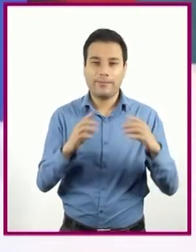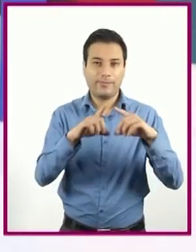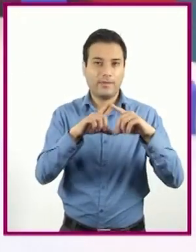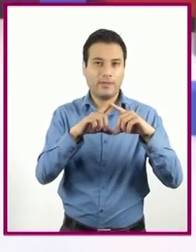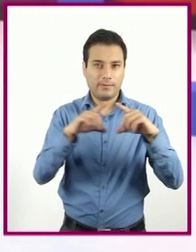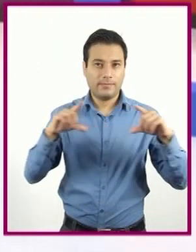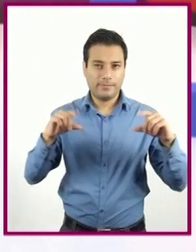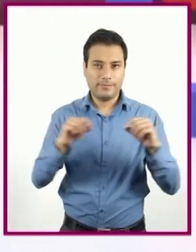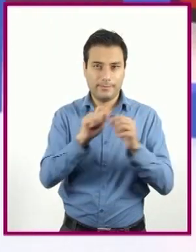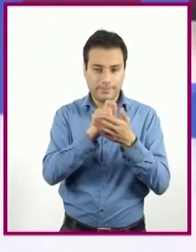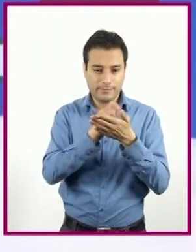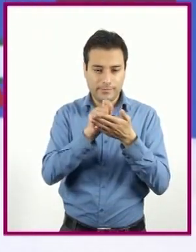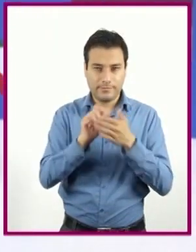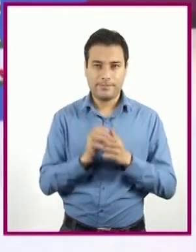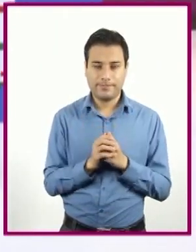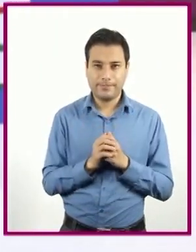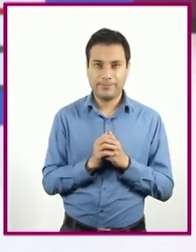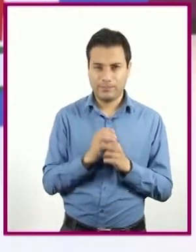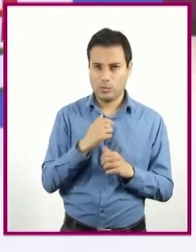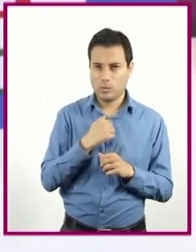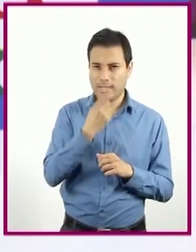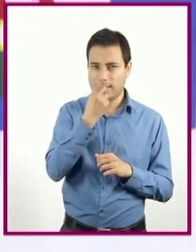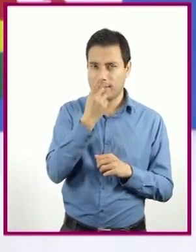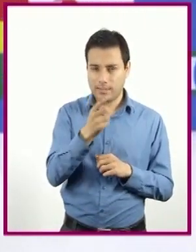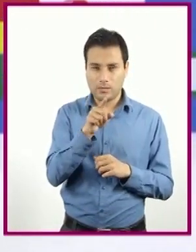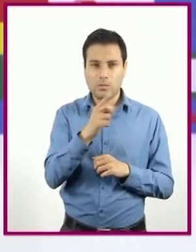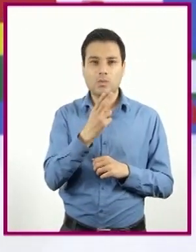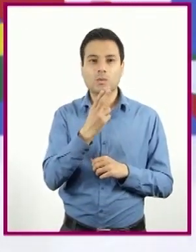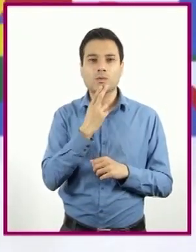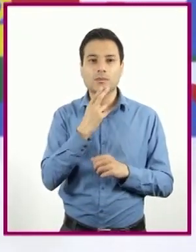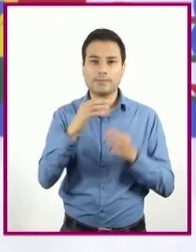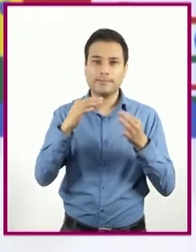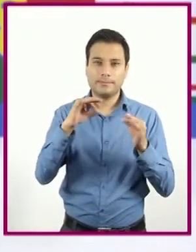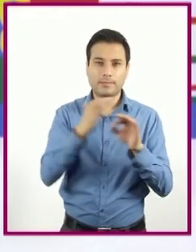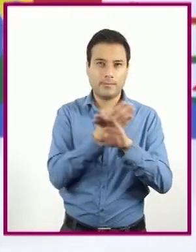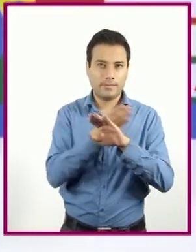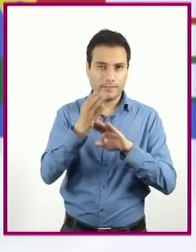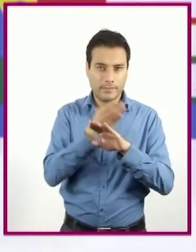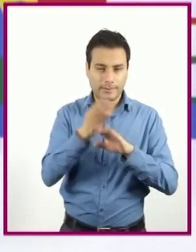manera física. Al principio les solicité una hoja de color o blanca.